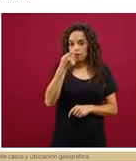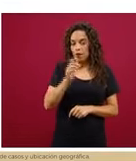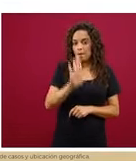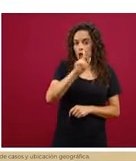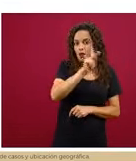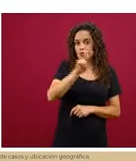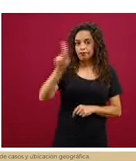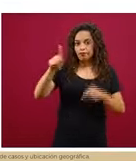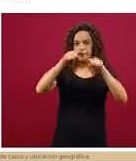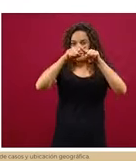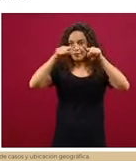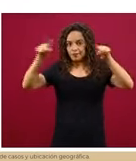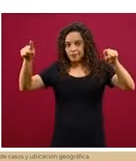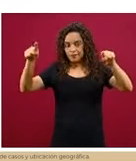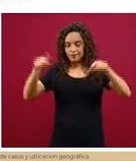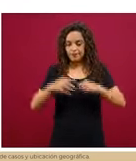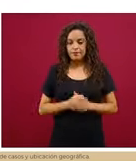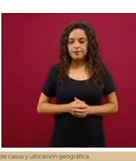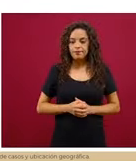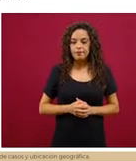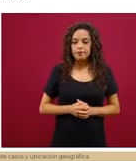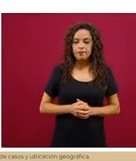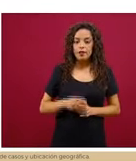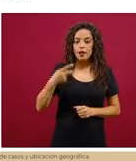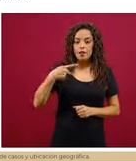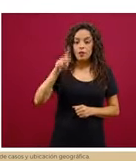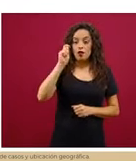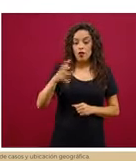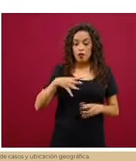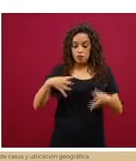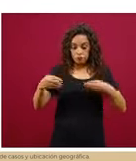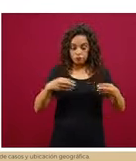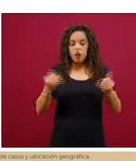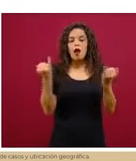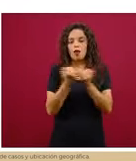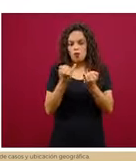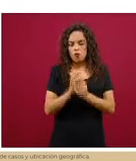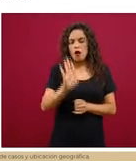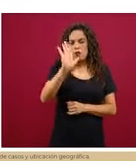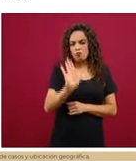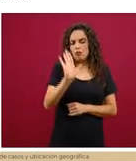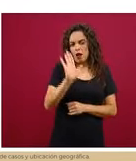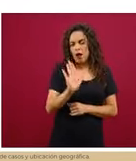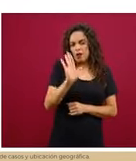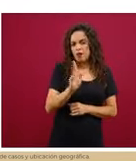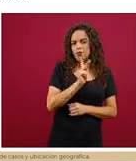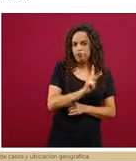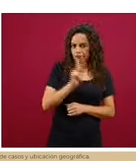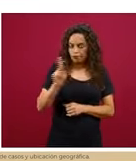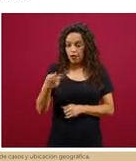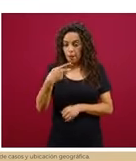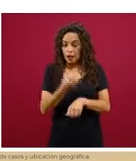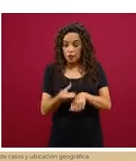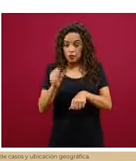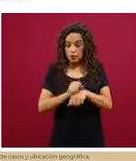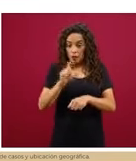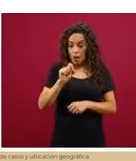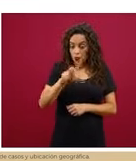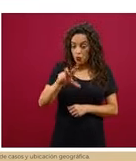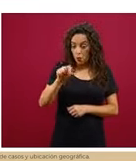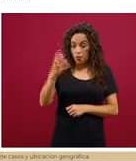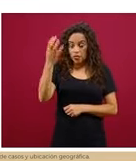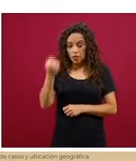intensidad y velocidad de transmisión similares, pero que para la semana 28 y 29 al menos ya tienen un descenso, y que es